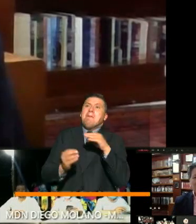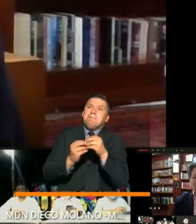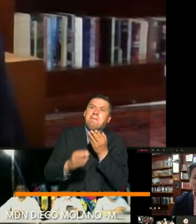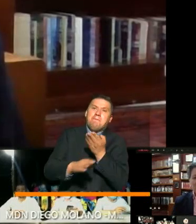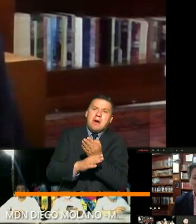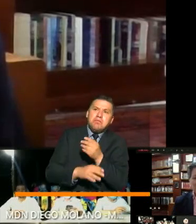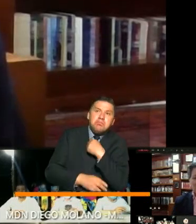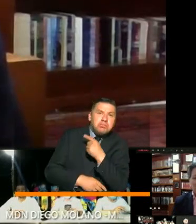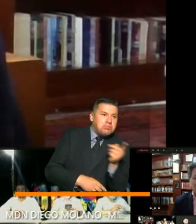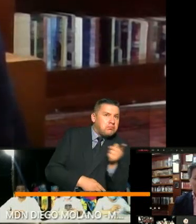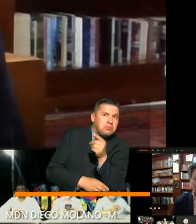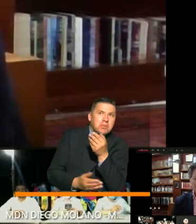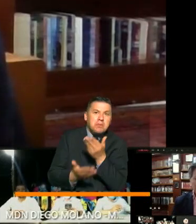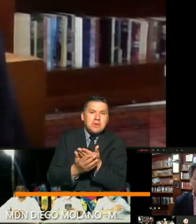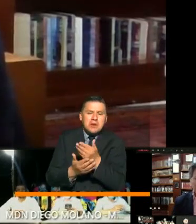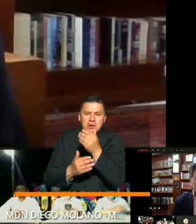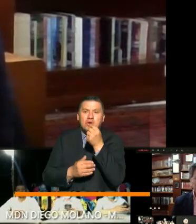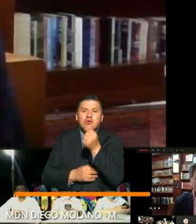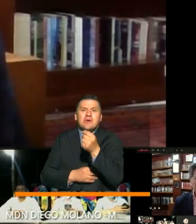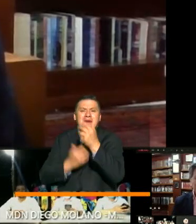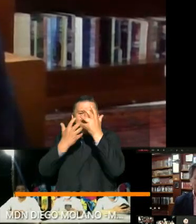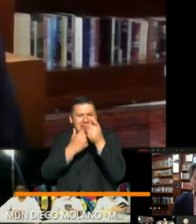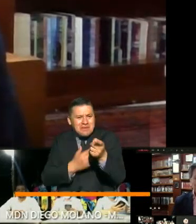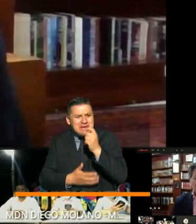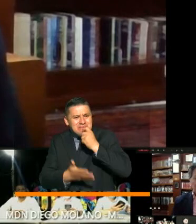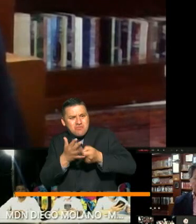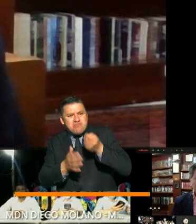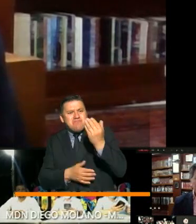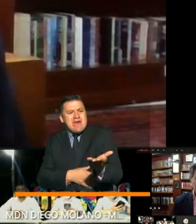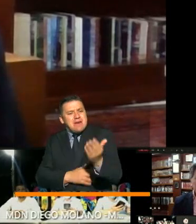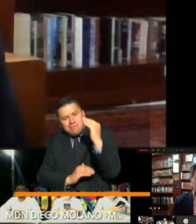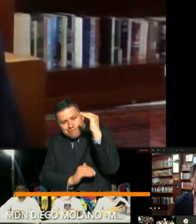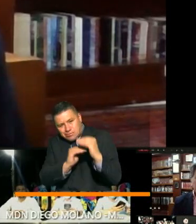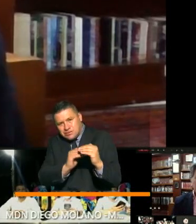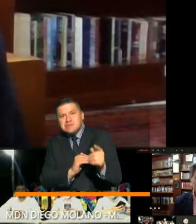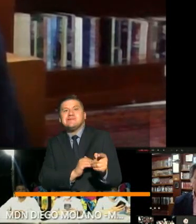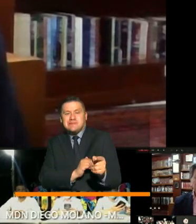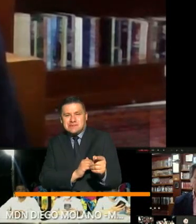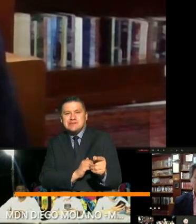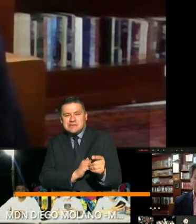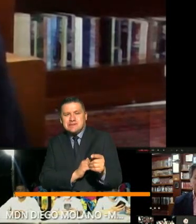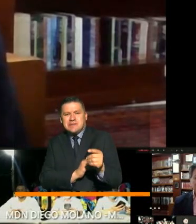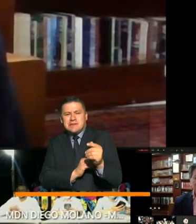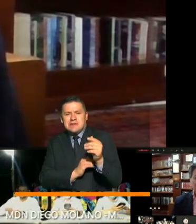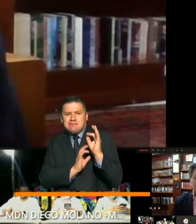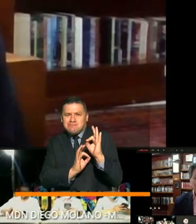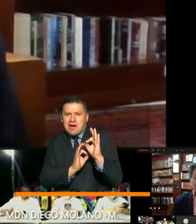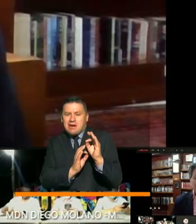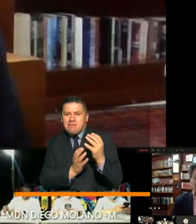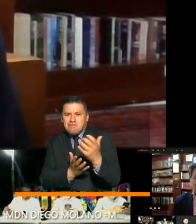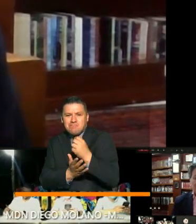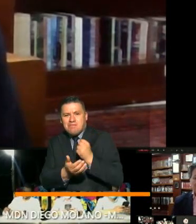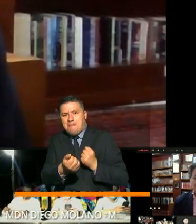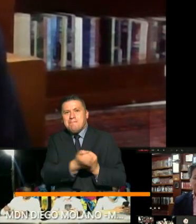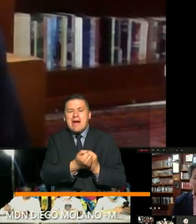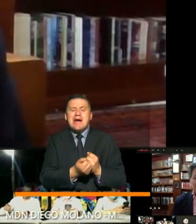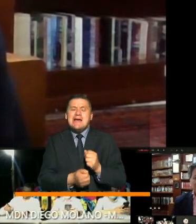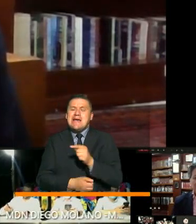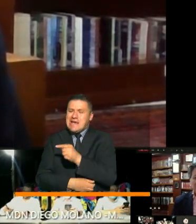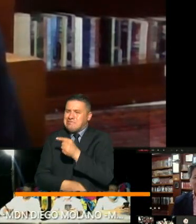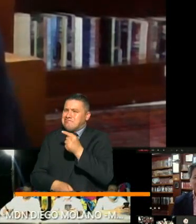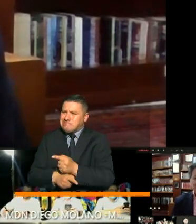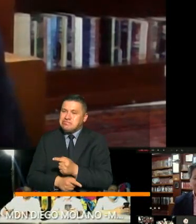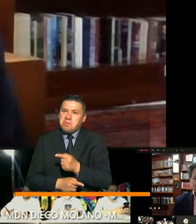enmarcada en la reforma tributaria próxima a presentarse sobre la creación de un ingreso mínimo garantizado. Creemos